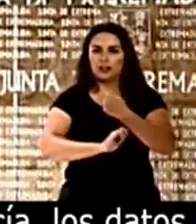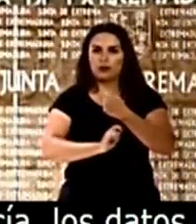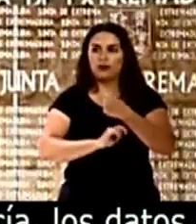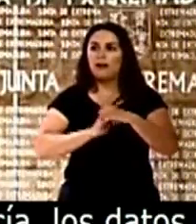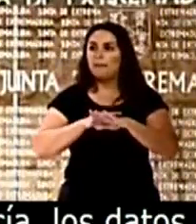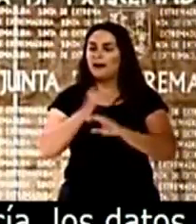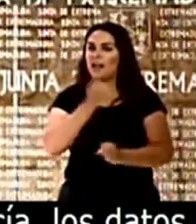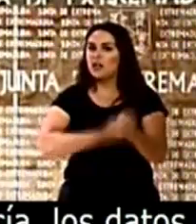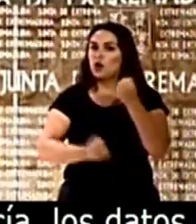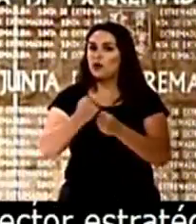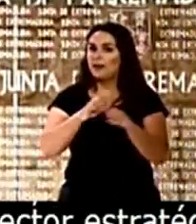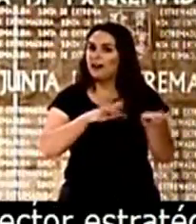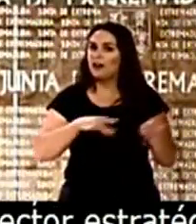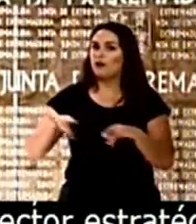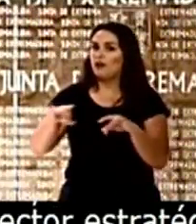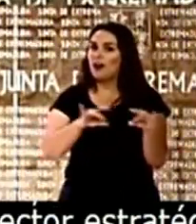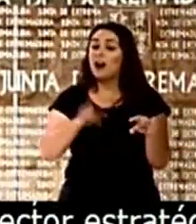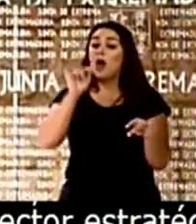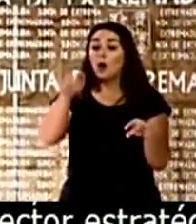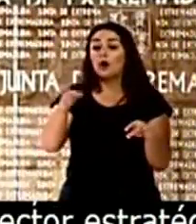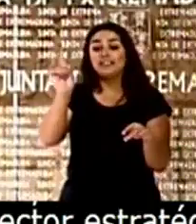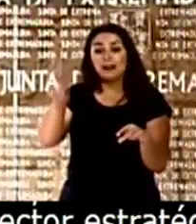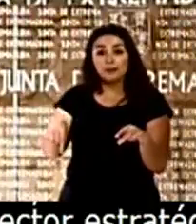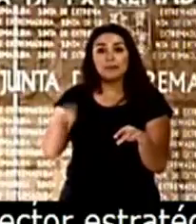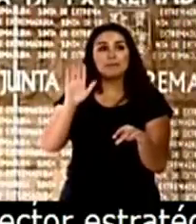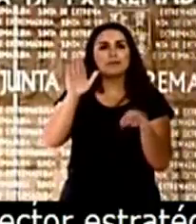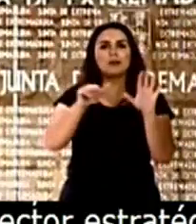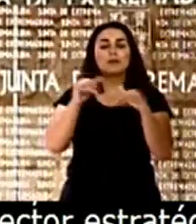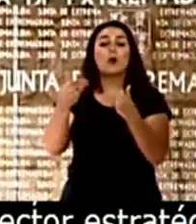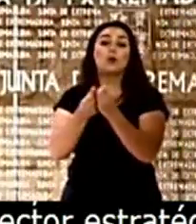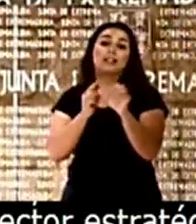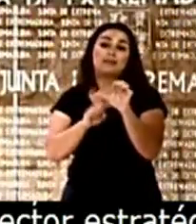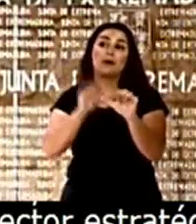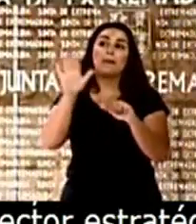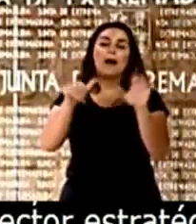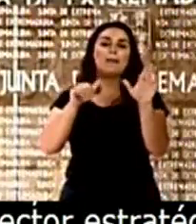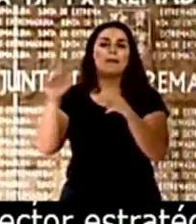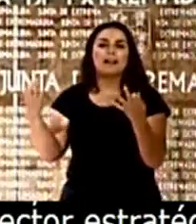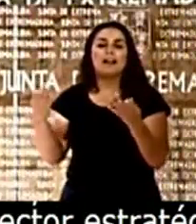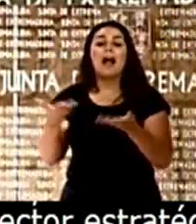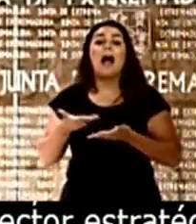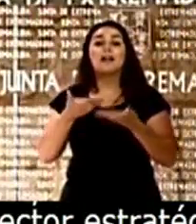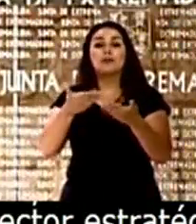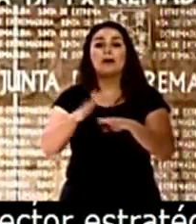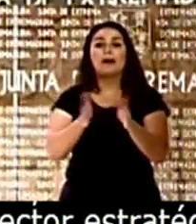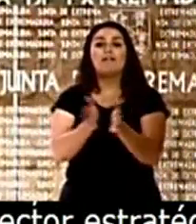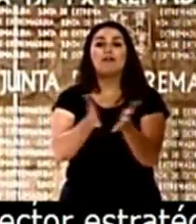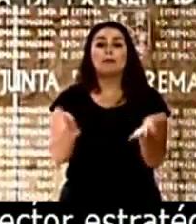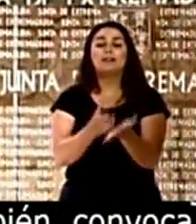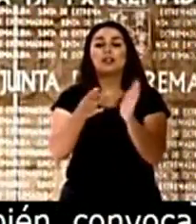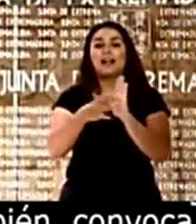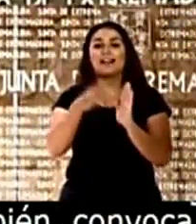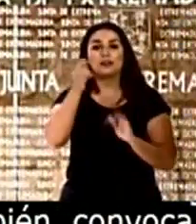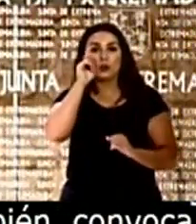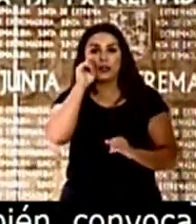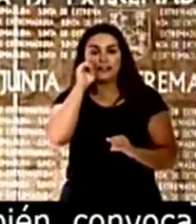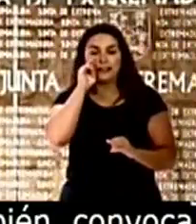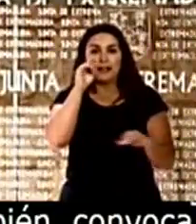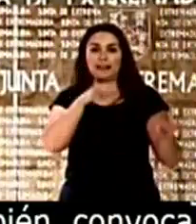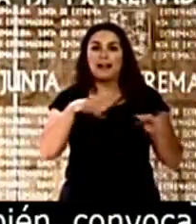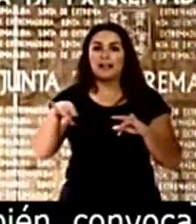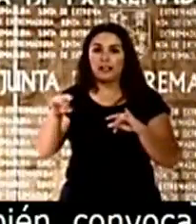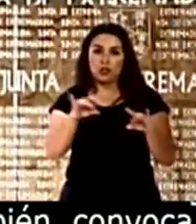la economía regional, convocamos hoy también, convoca la Junta de Extremadura, las ayudas para el fomento de la calidad turística de la